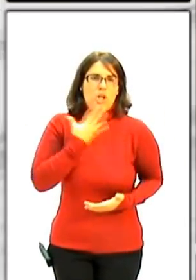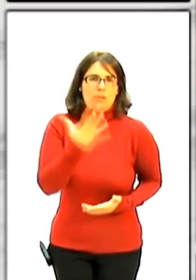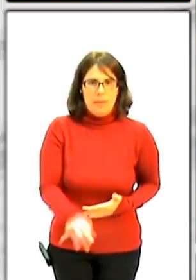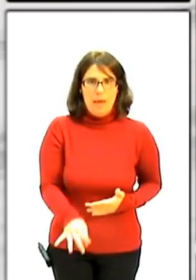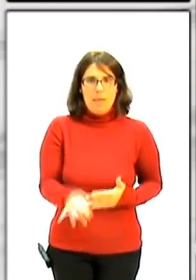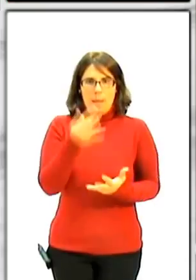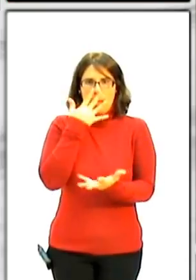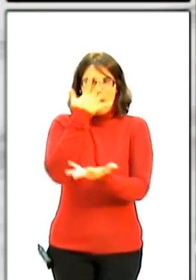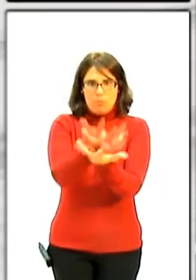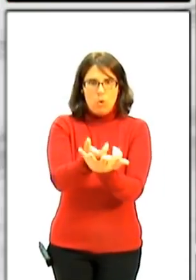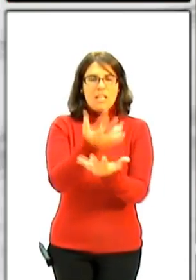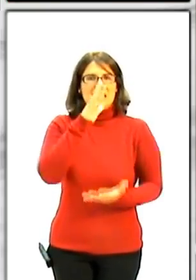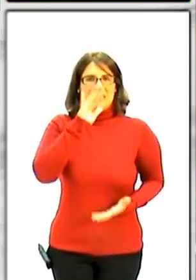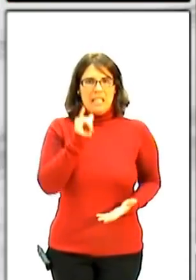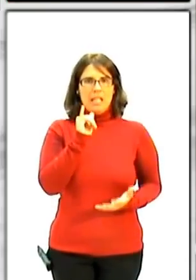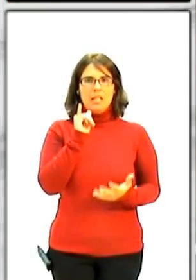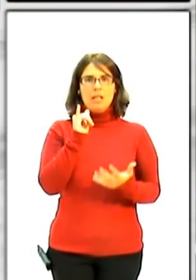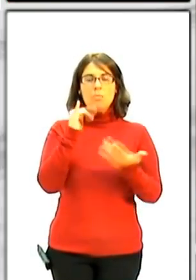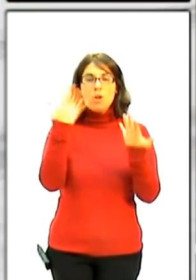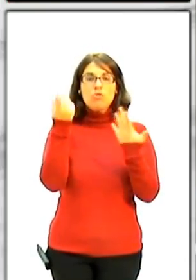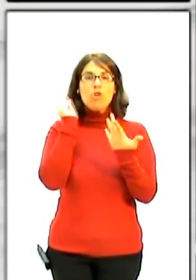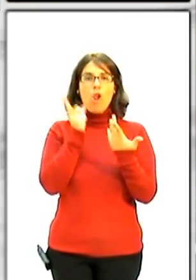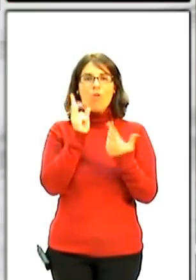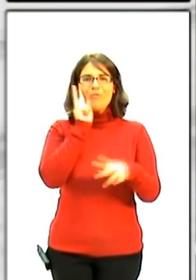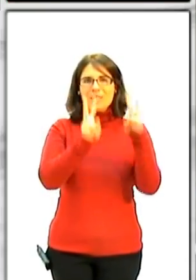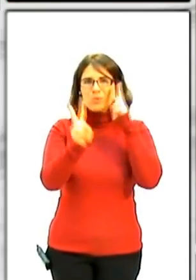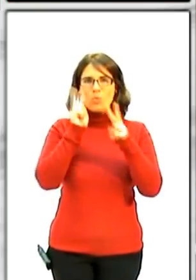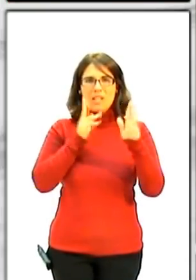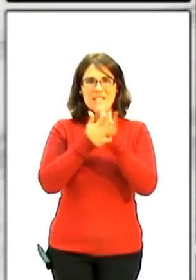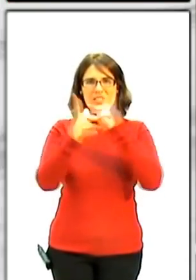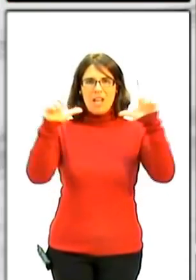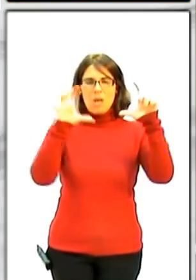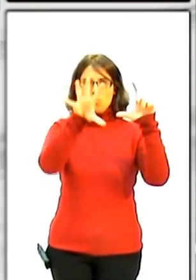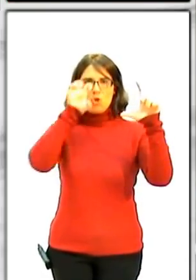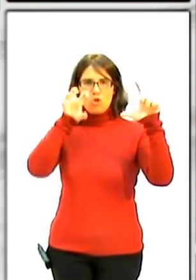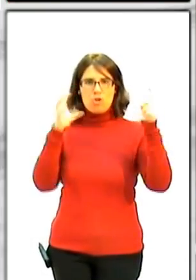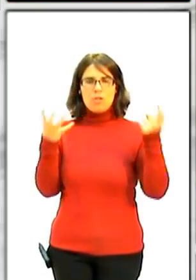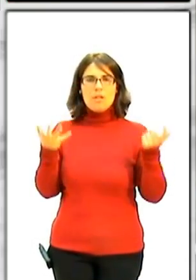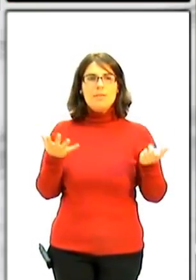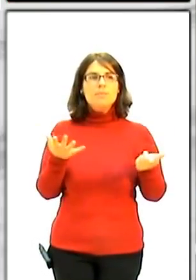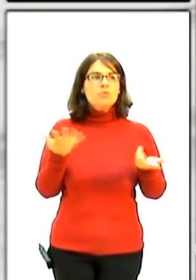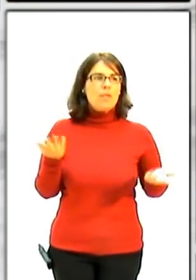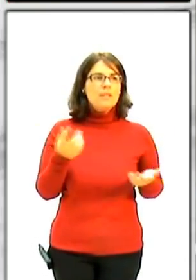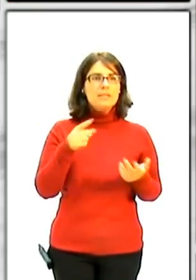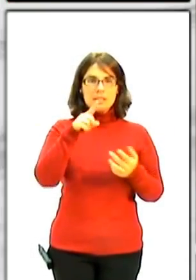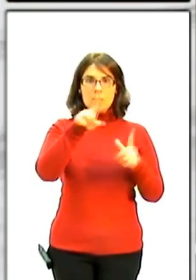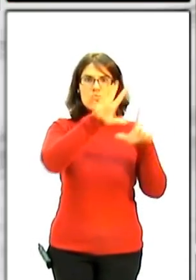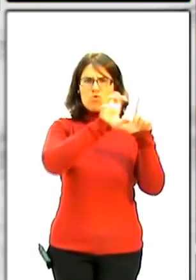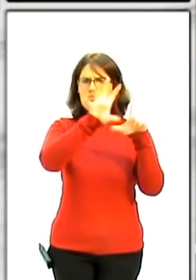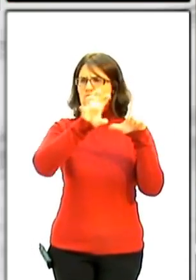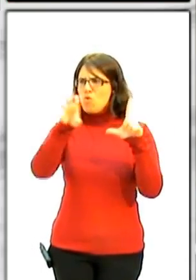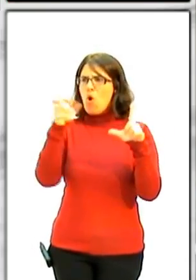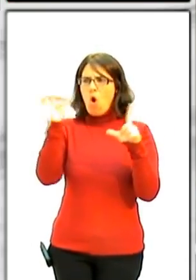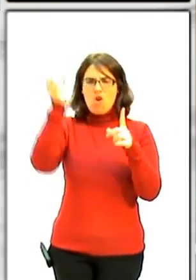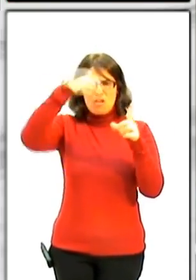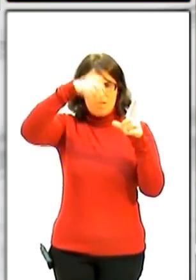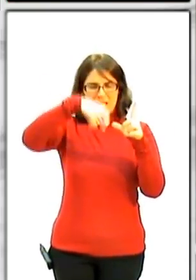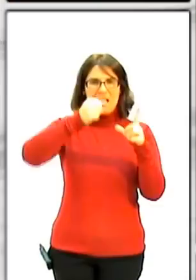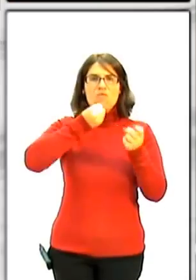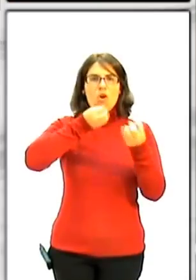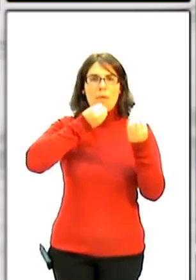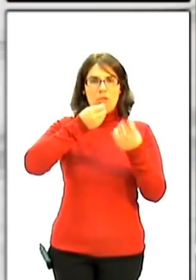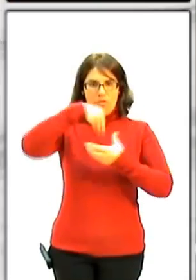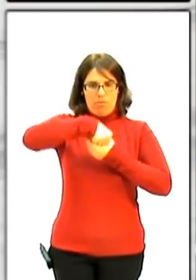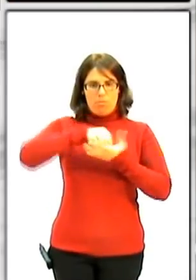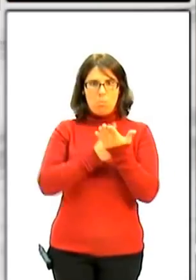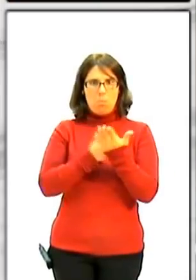pero seguimos insistiendo, es la captura visual. ¿Cómo hacemos llegar toda esa información que ofrece un mapa, es